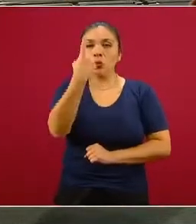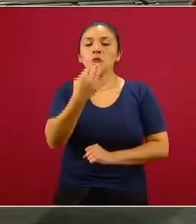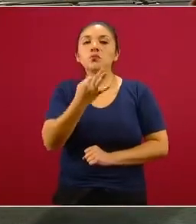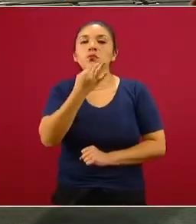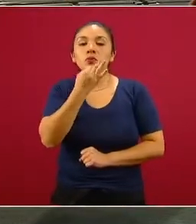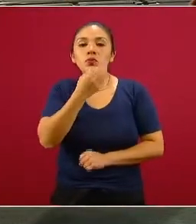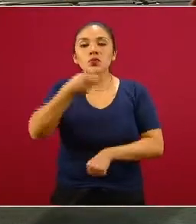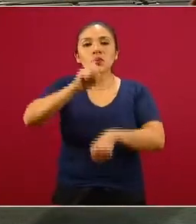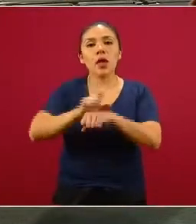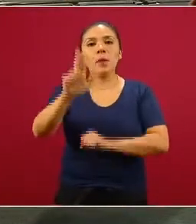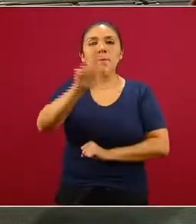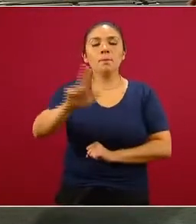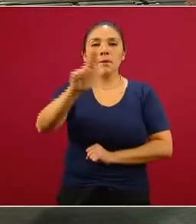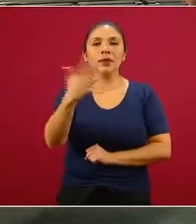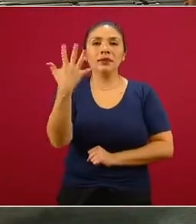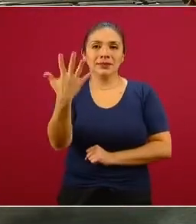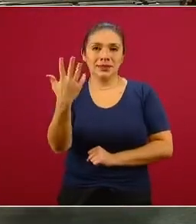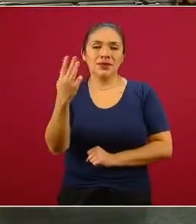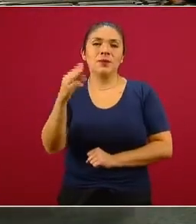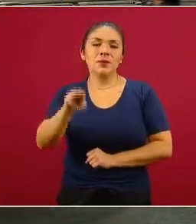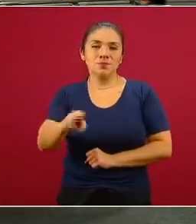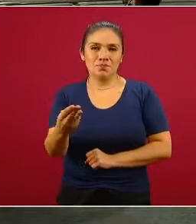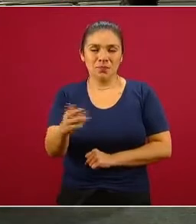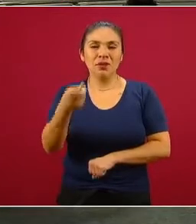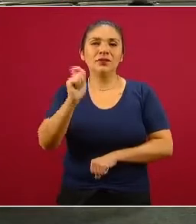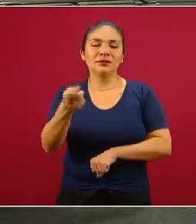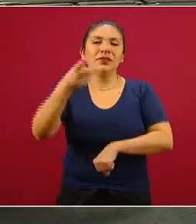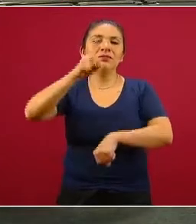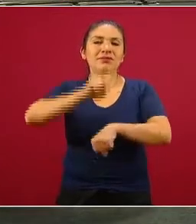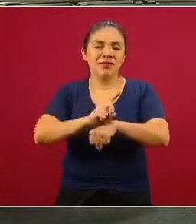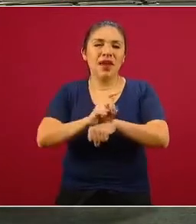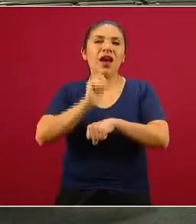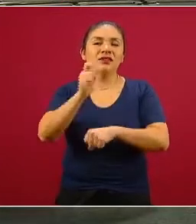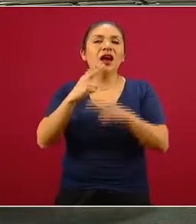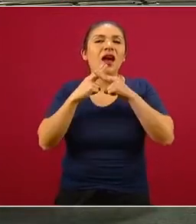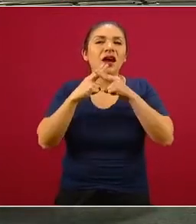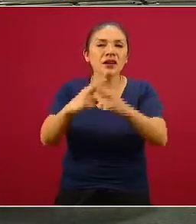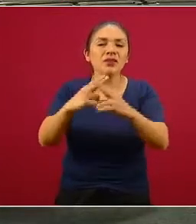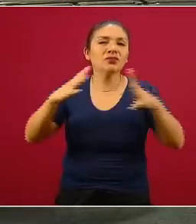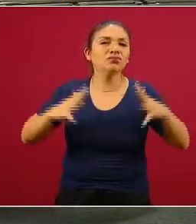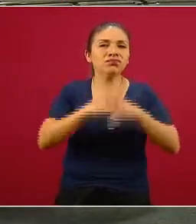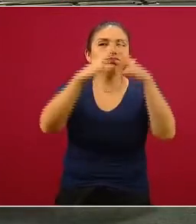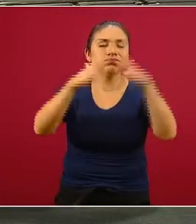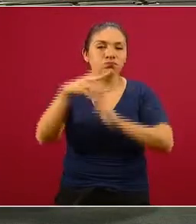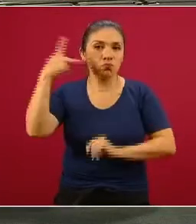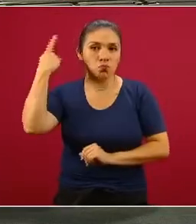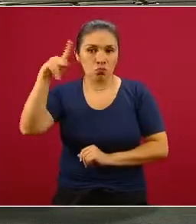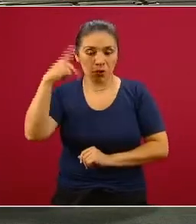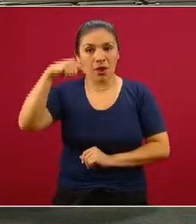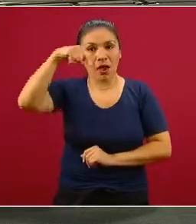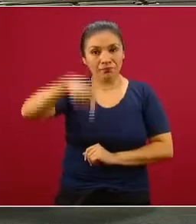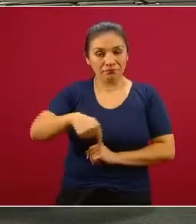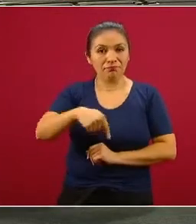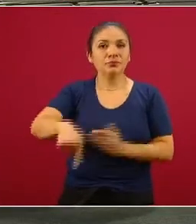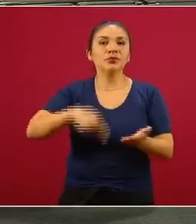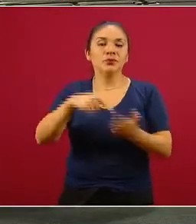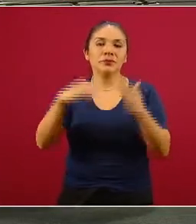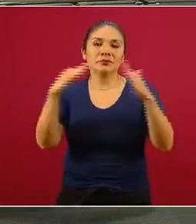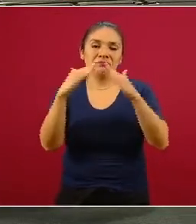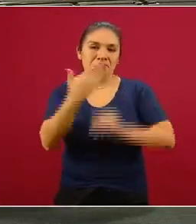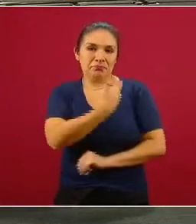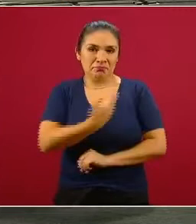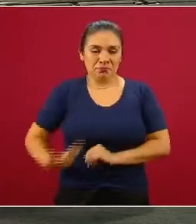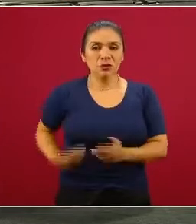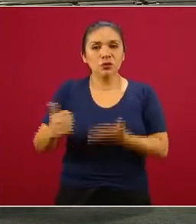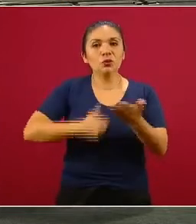mayo, día histórico, el aniversario de la Batalla de Puebla, y estamos en el Palacio Nacional de México, en la Ciudad de México, y